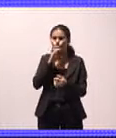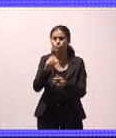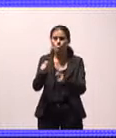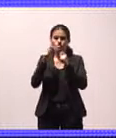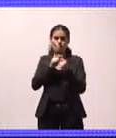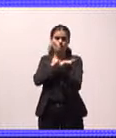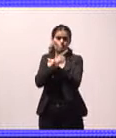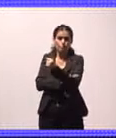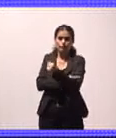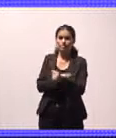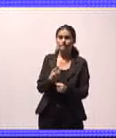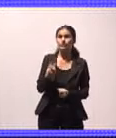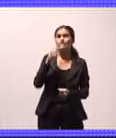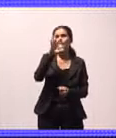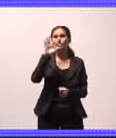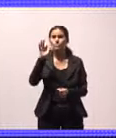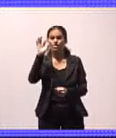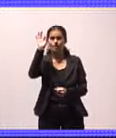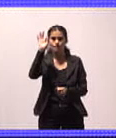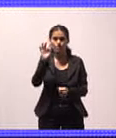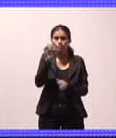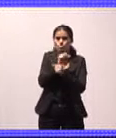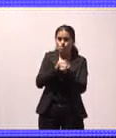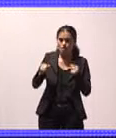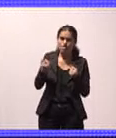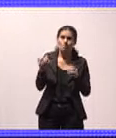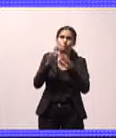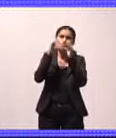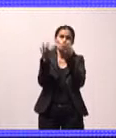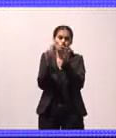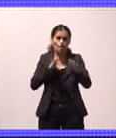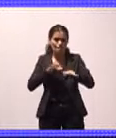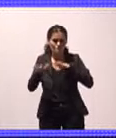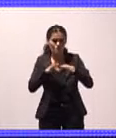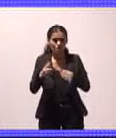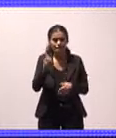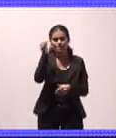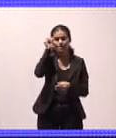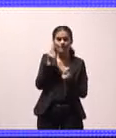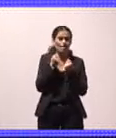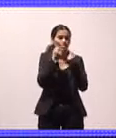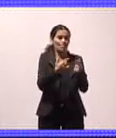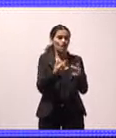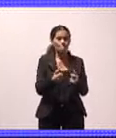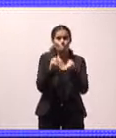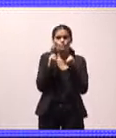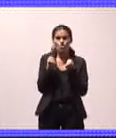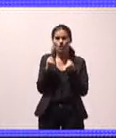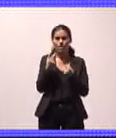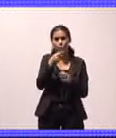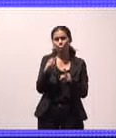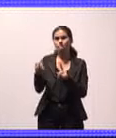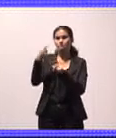es empoderar al 50% de la capacidad productiva del mundo, que entiendo, lógicamente,